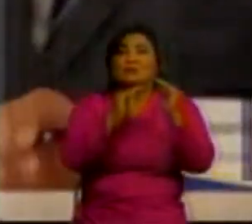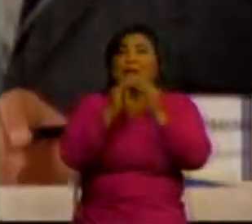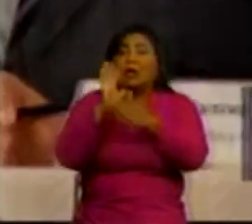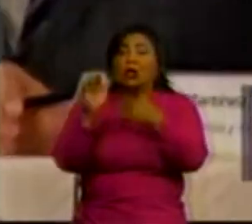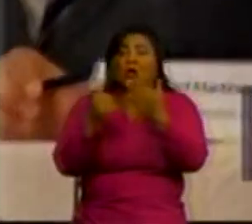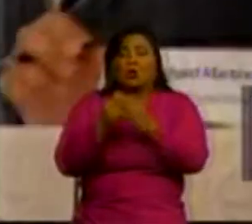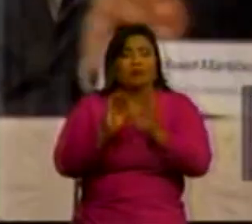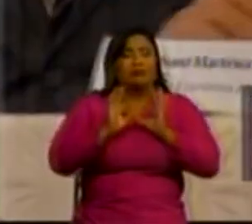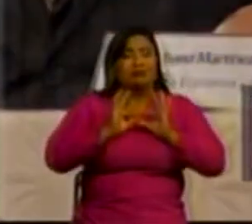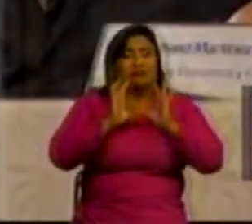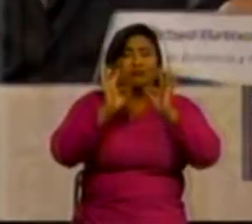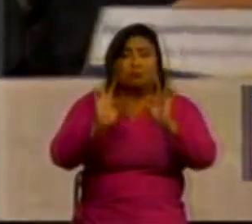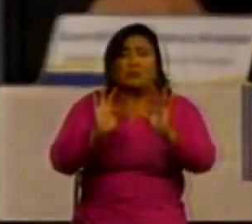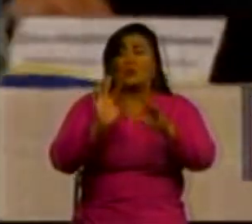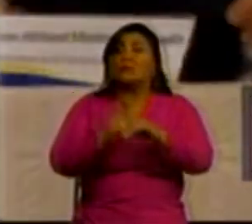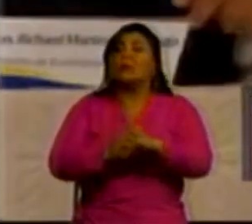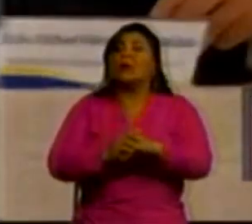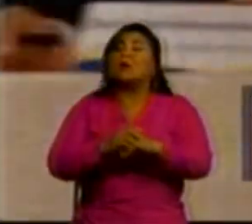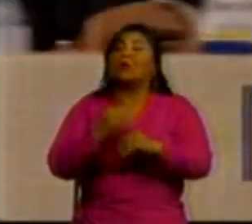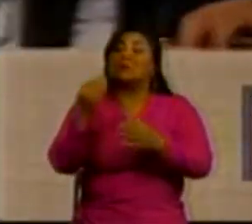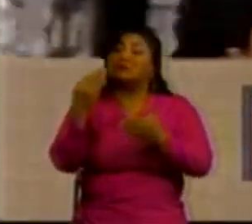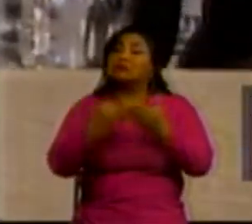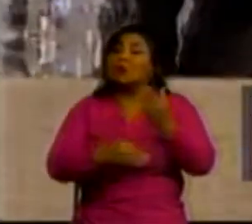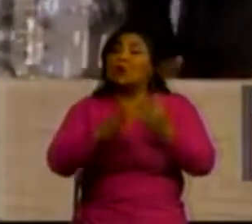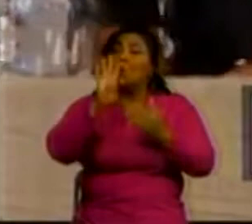condiciones preferenciales, con una tasa del